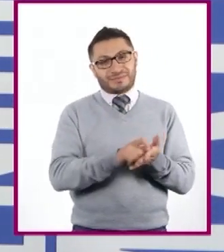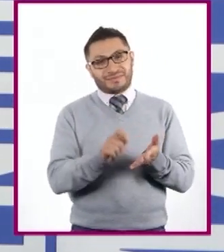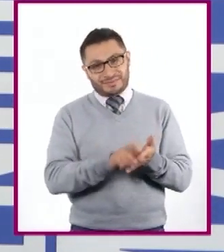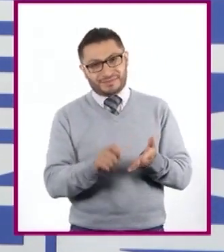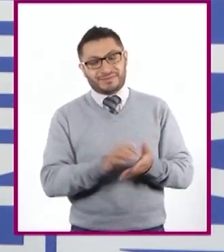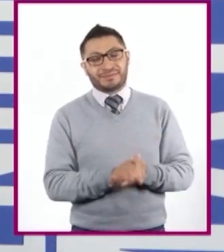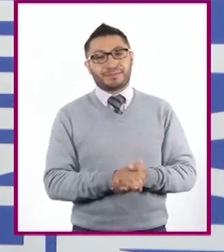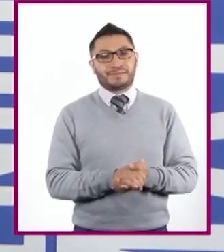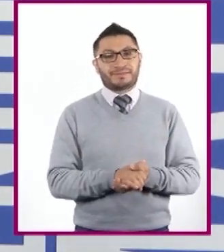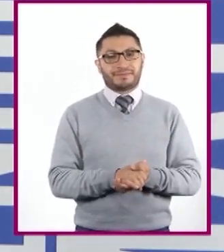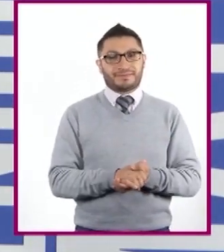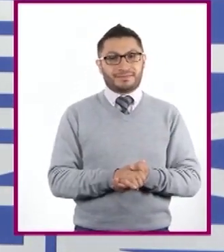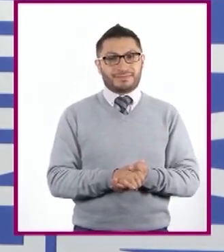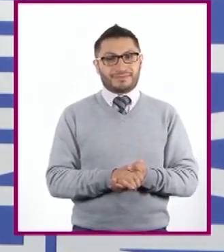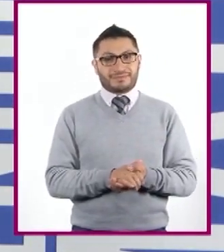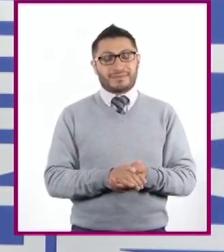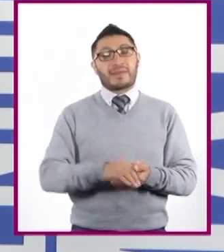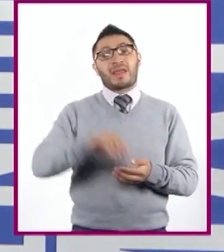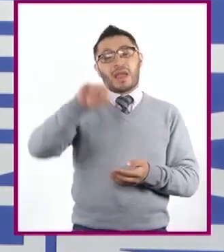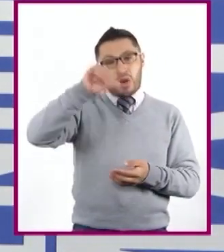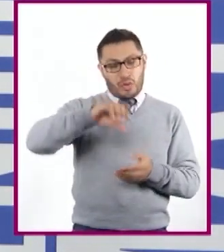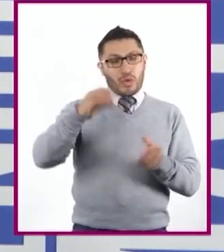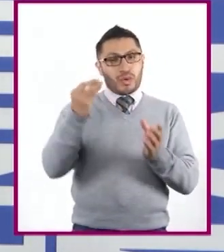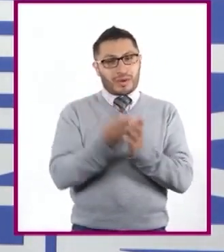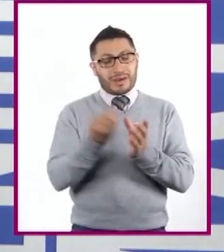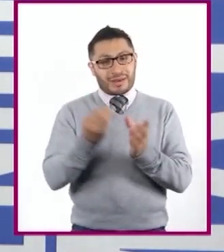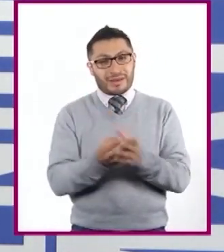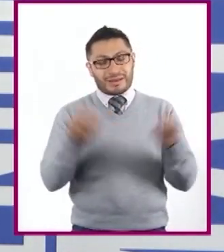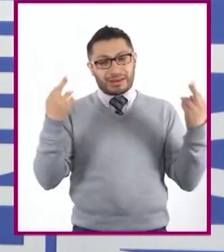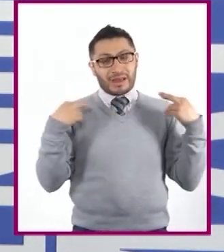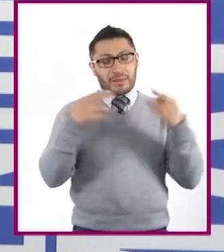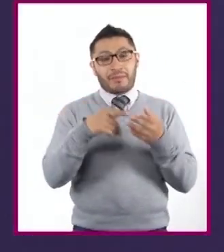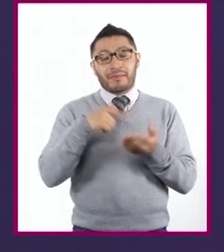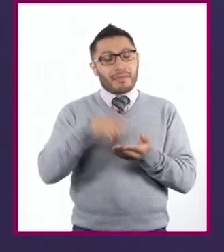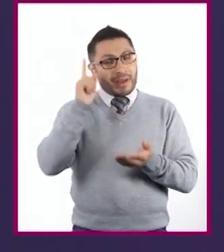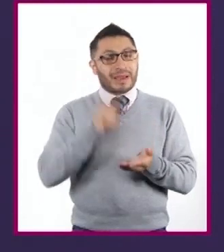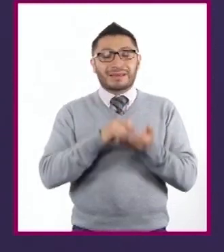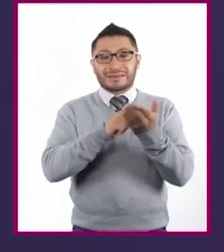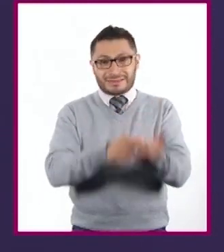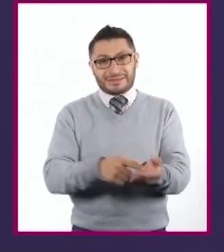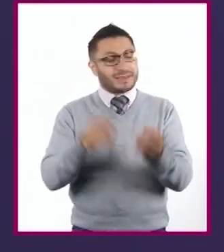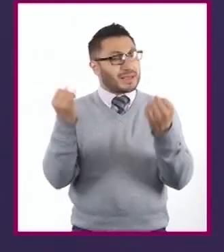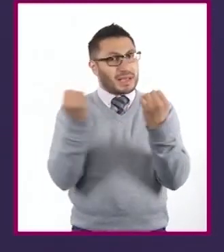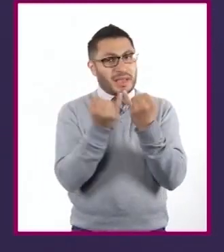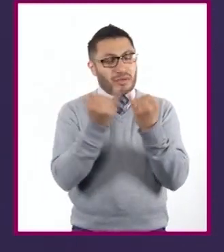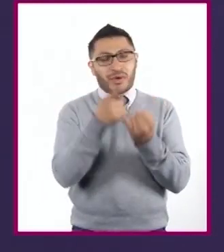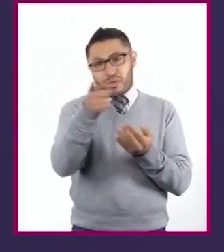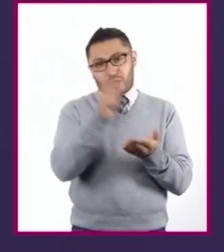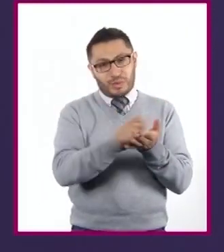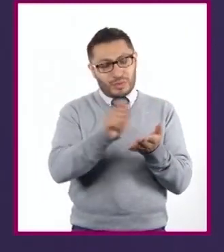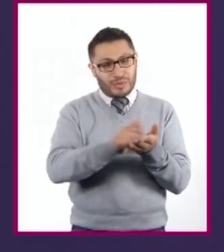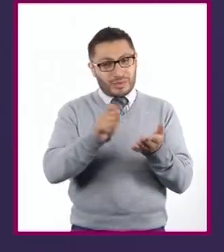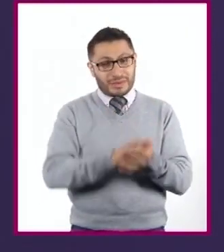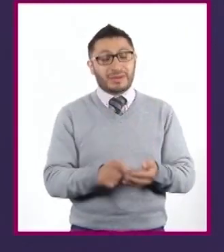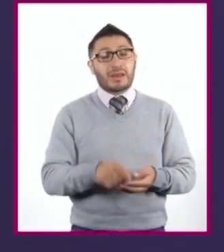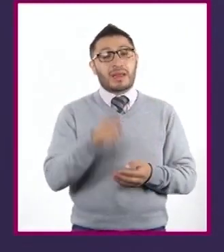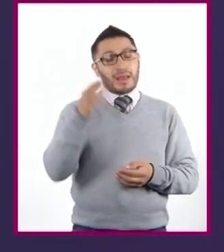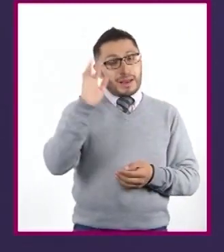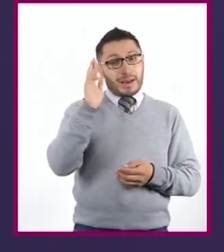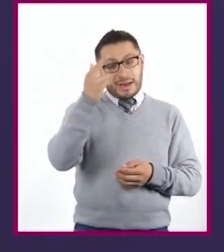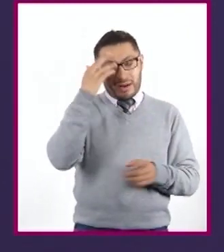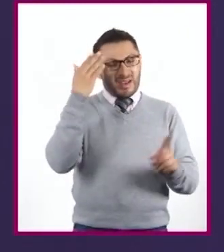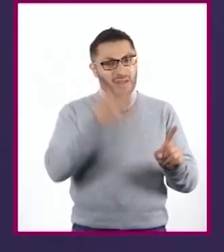resolver las actividades que planteará la profesora durante la sesión. Recuerden que nuestro objetivo es